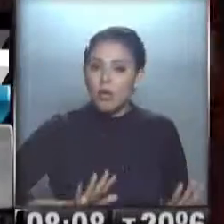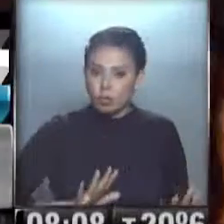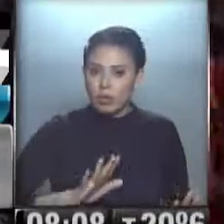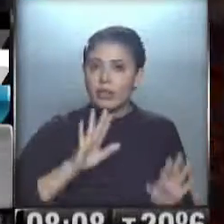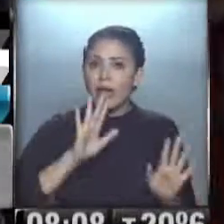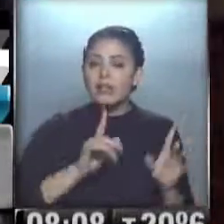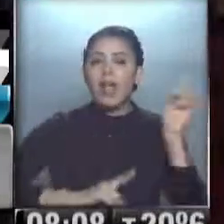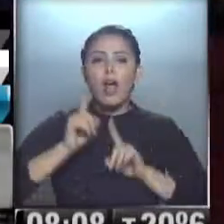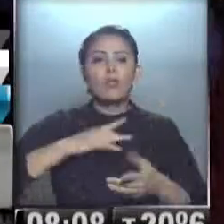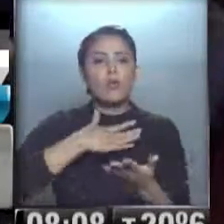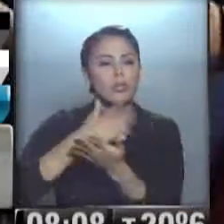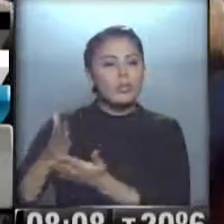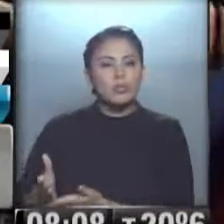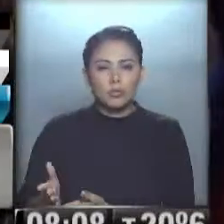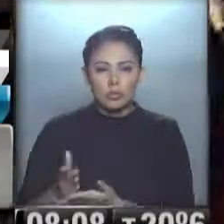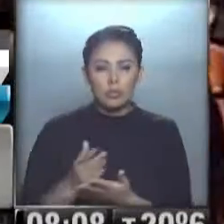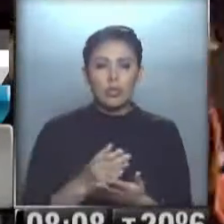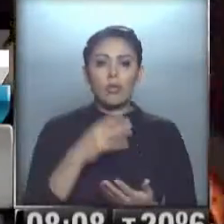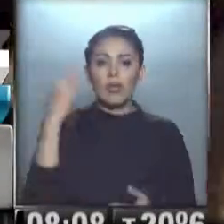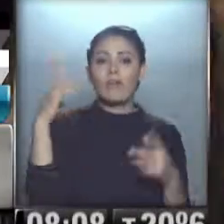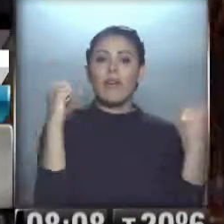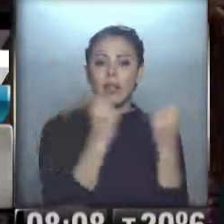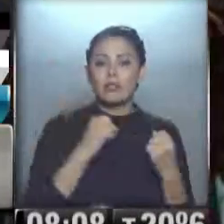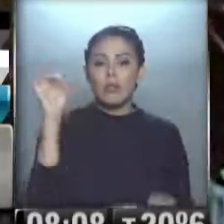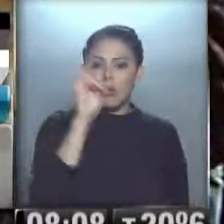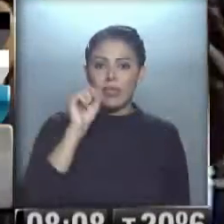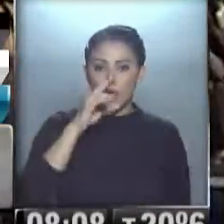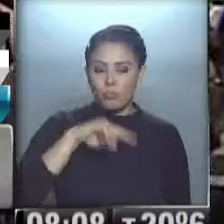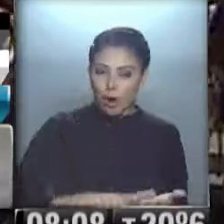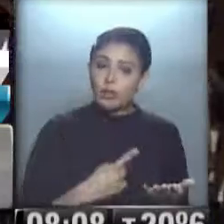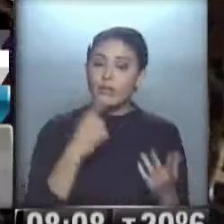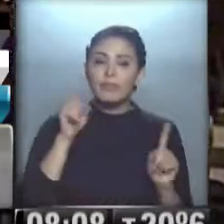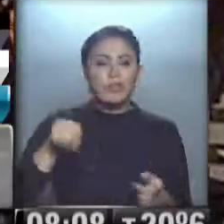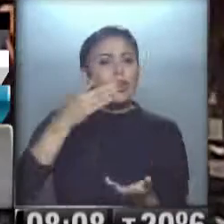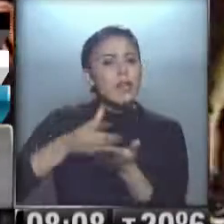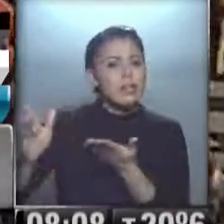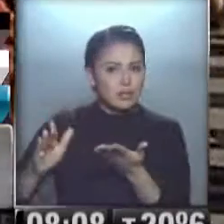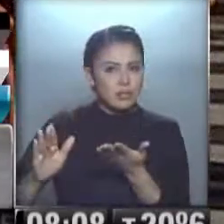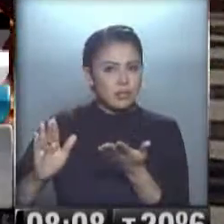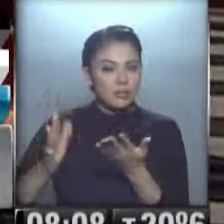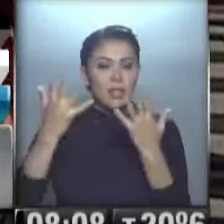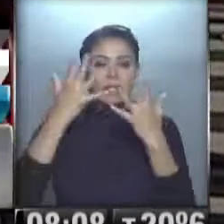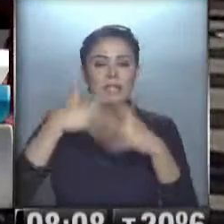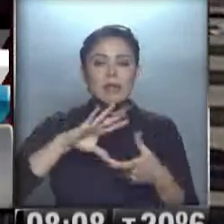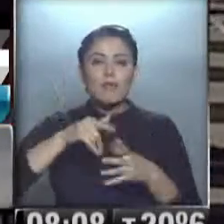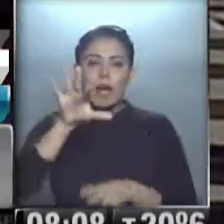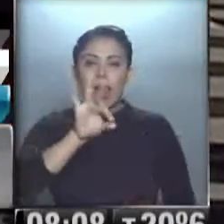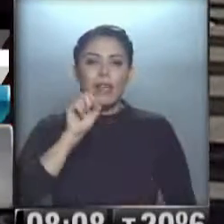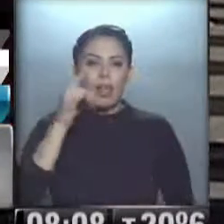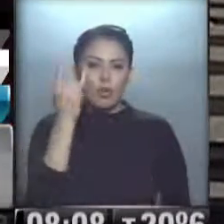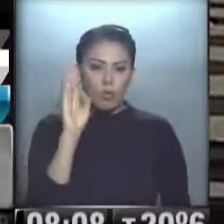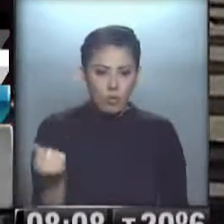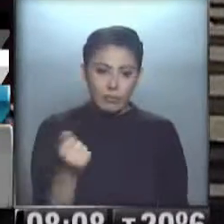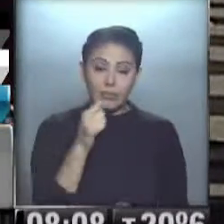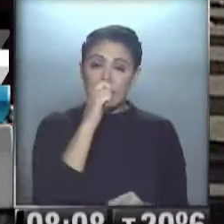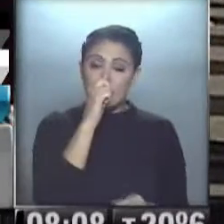expresiones de algunos sectores que integran la conducción de la federación universitaria de buenos aires y que rechazan el sistema eleccionario de la uba hasta tanto